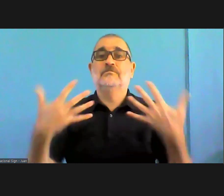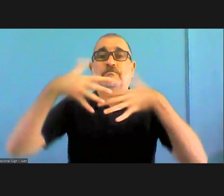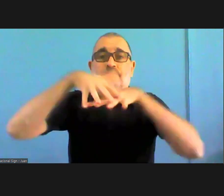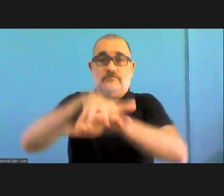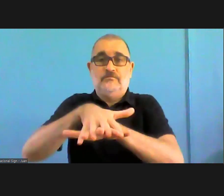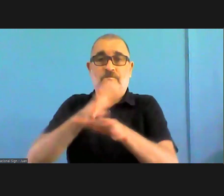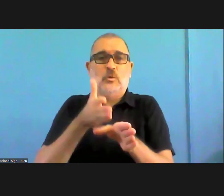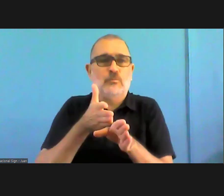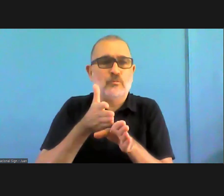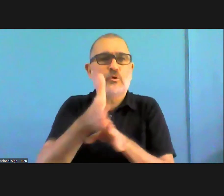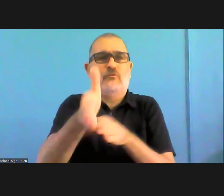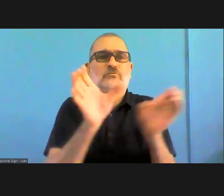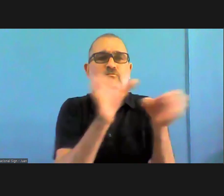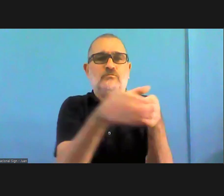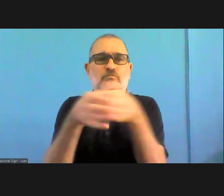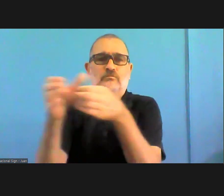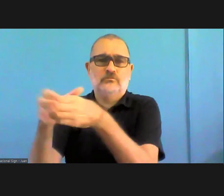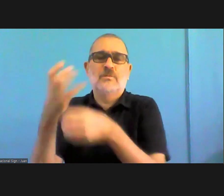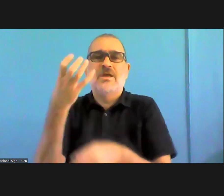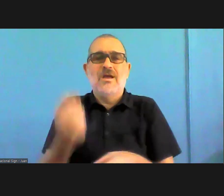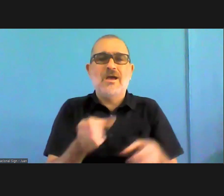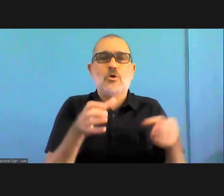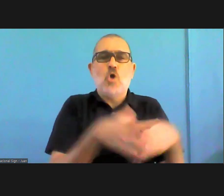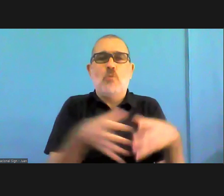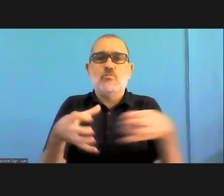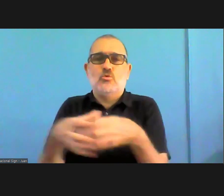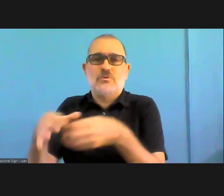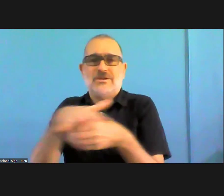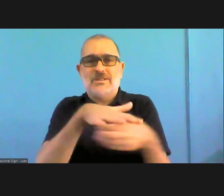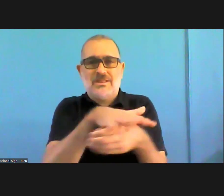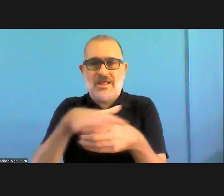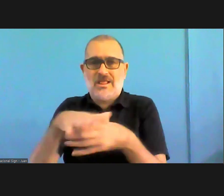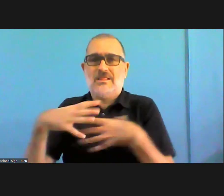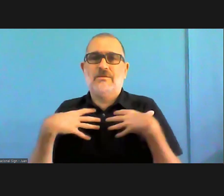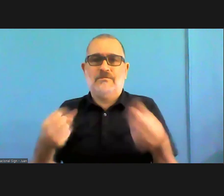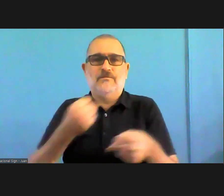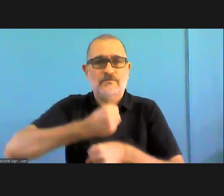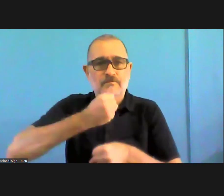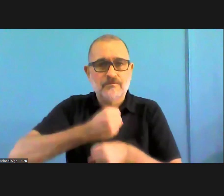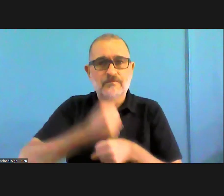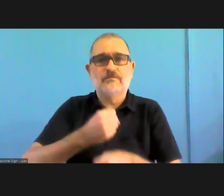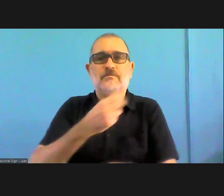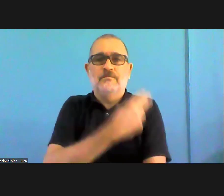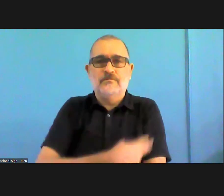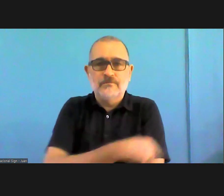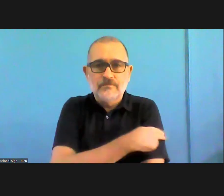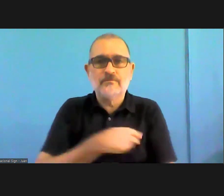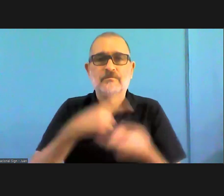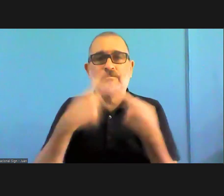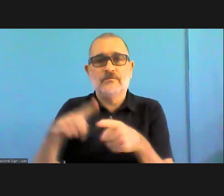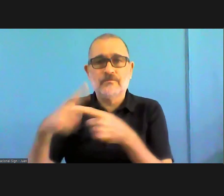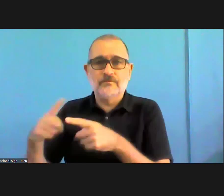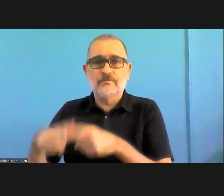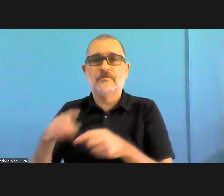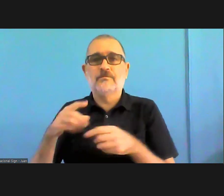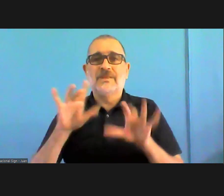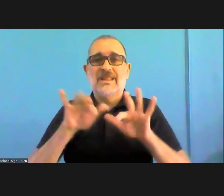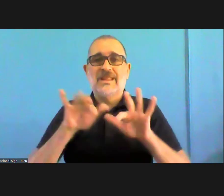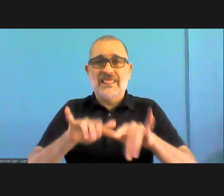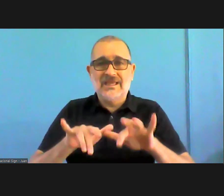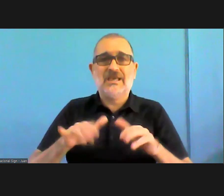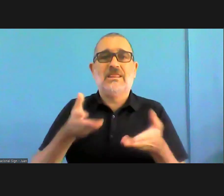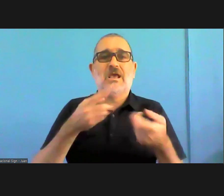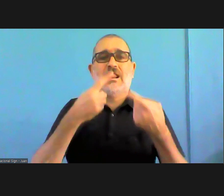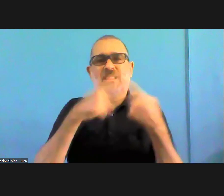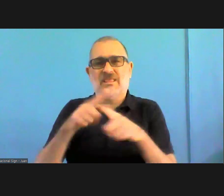visto con la salud digital durante la pandemia, realmente podríamos aumentar la capacidad de los sistemas sanitarios de alcance a la comunidad